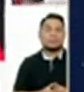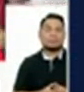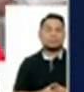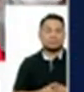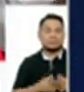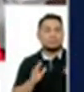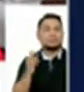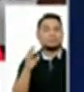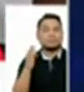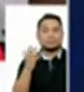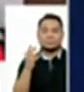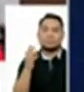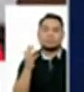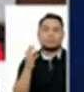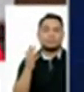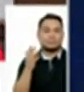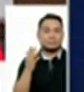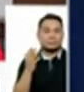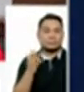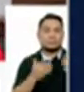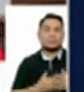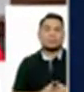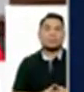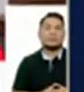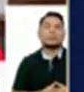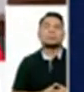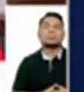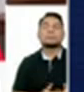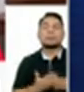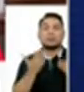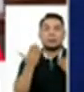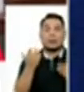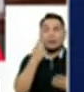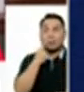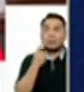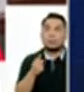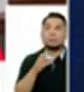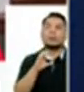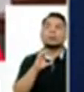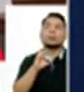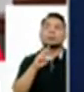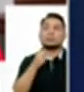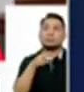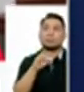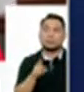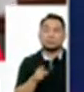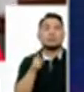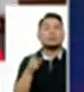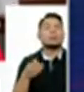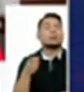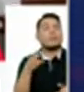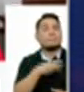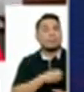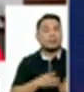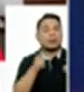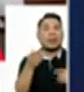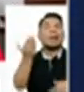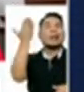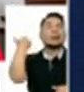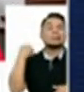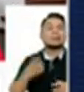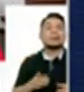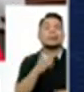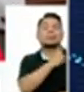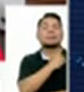Buenas noches, Claudio. Efectivamente, información en vivo a esta hora desde los exteriores de Palacio de Gobierno. Tuvieron que pasar